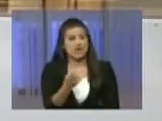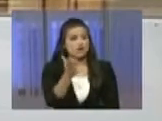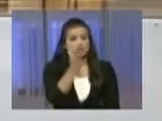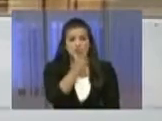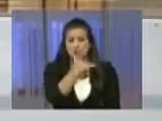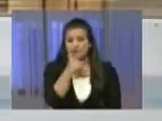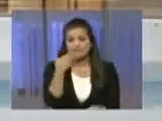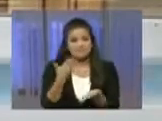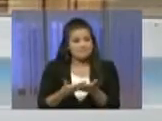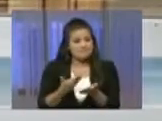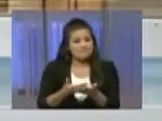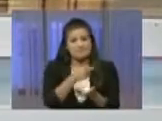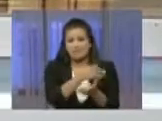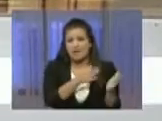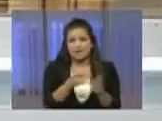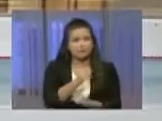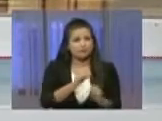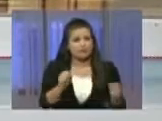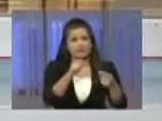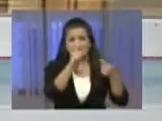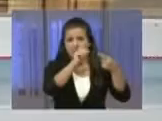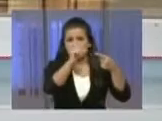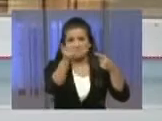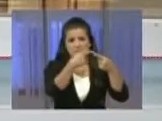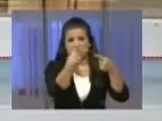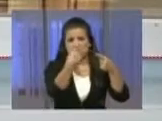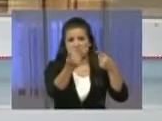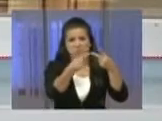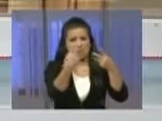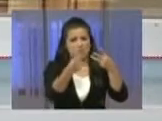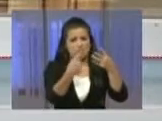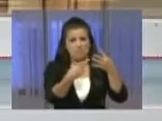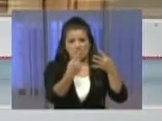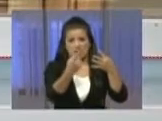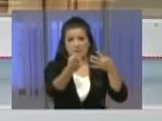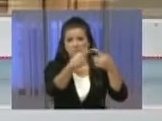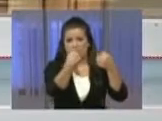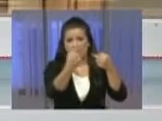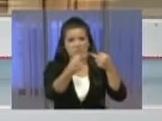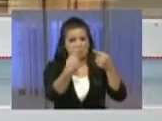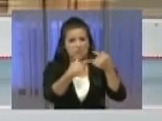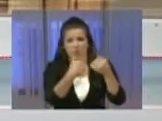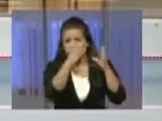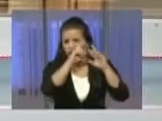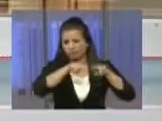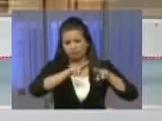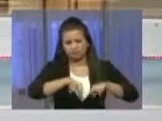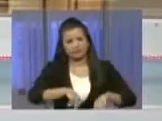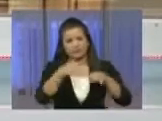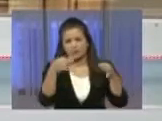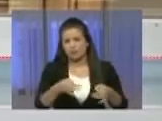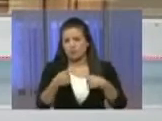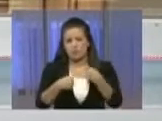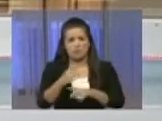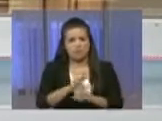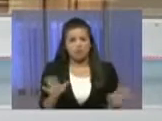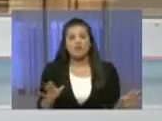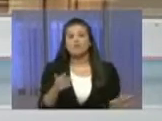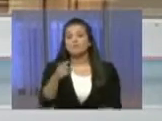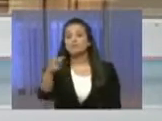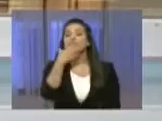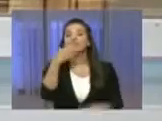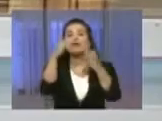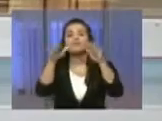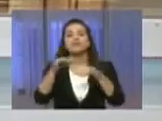planes y uno por uno se irá cayendo y así lo digo tendremos navidades